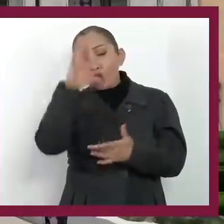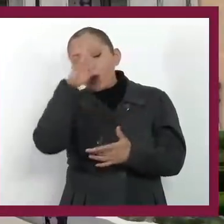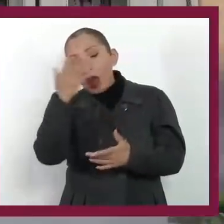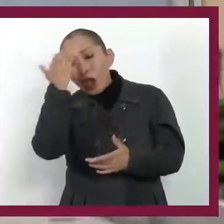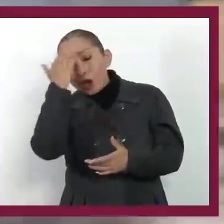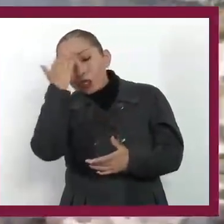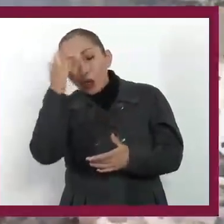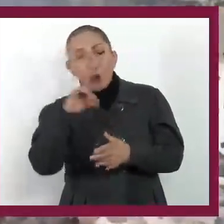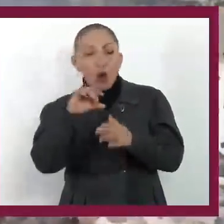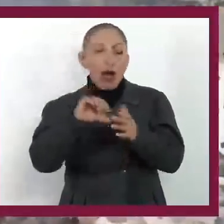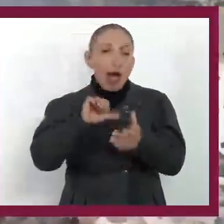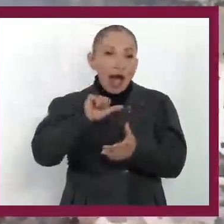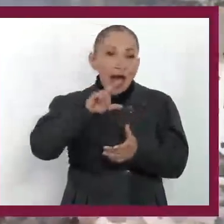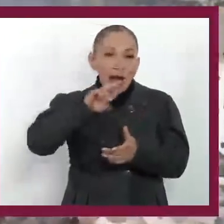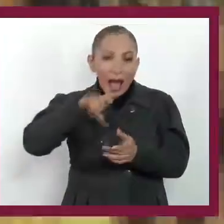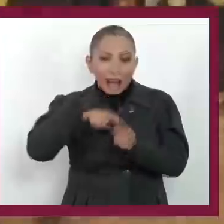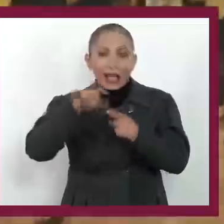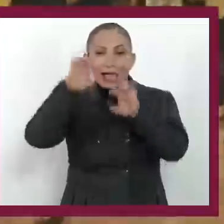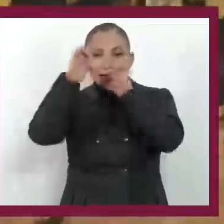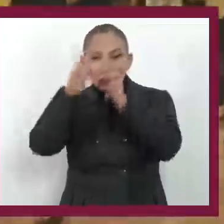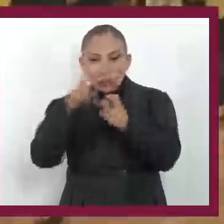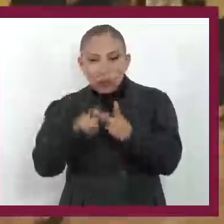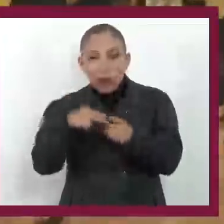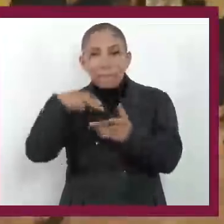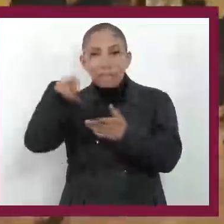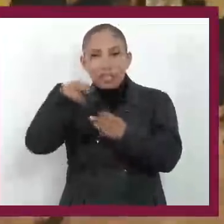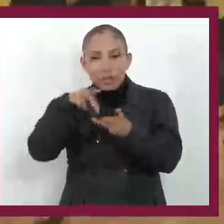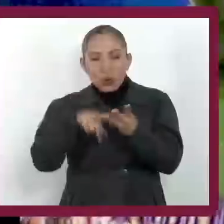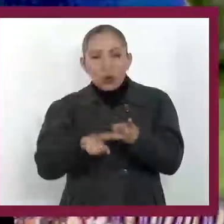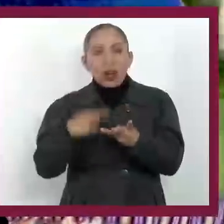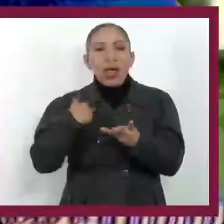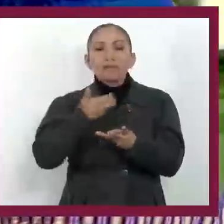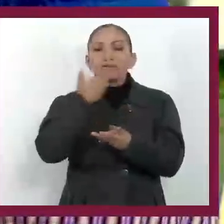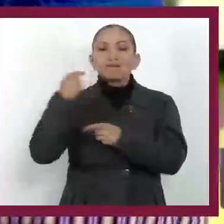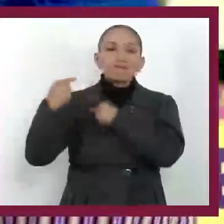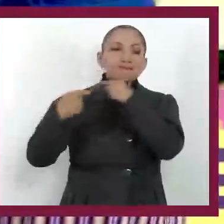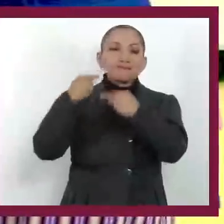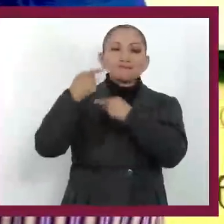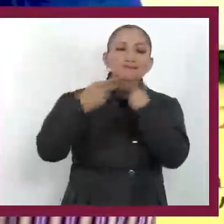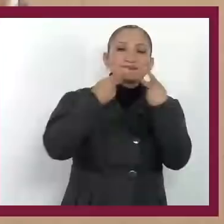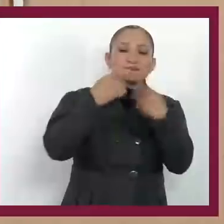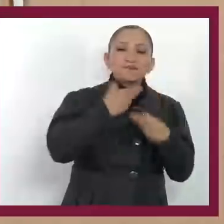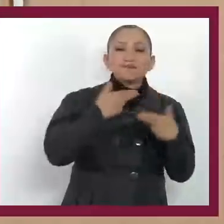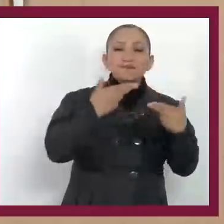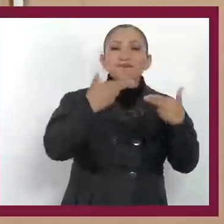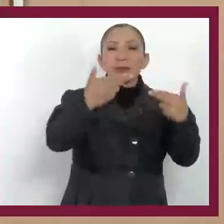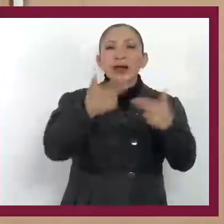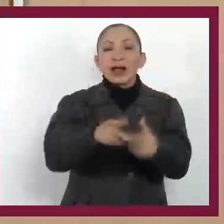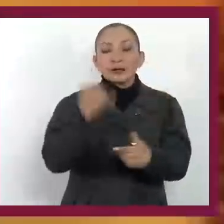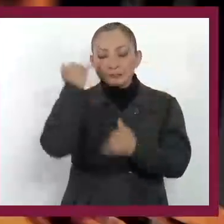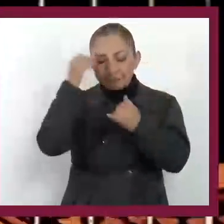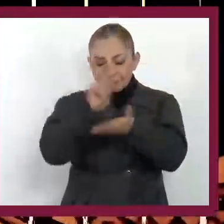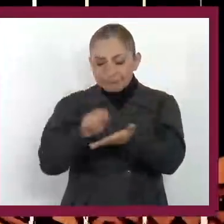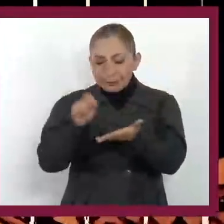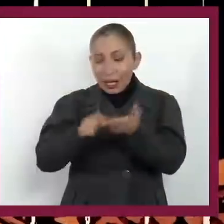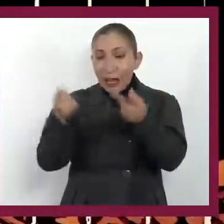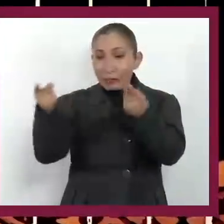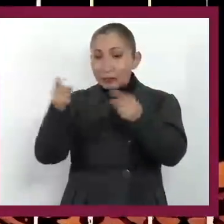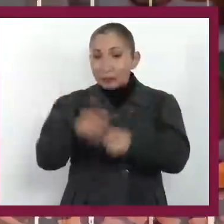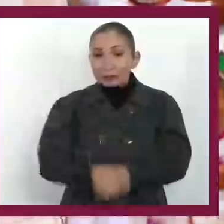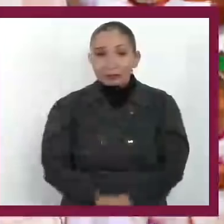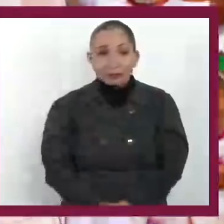culturales como la arquitectura, escultura, pintura, las tradiciones orales, las creaciones literarias y la